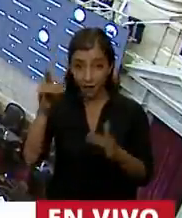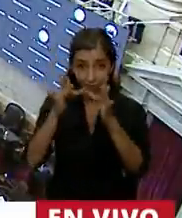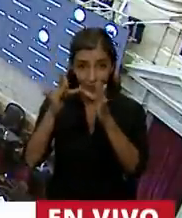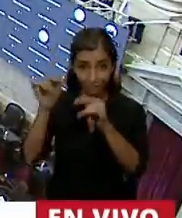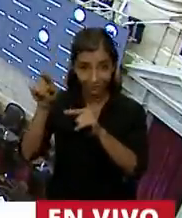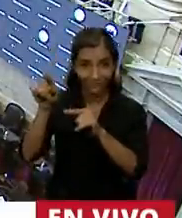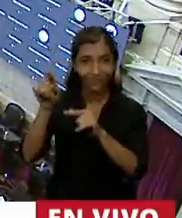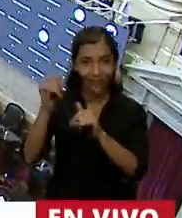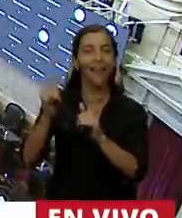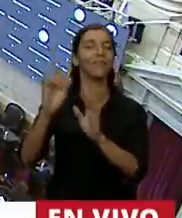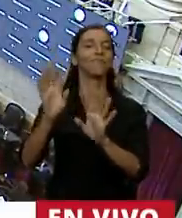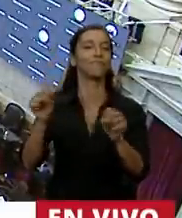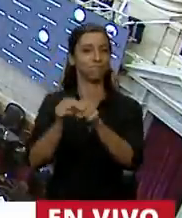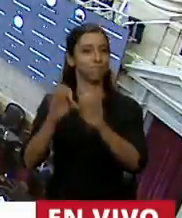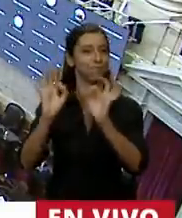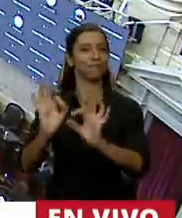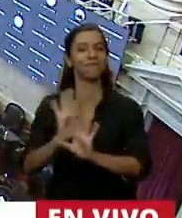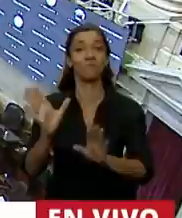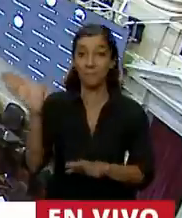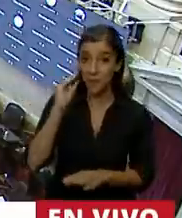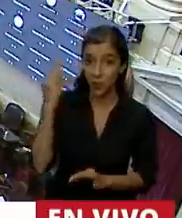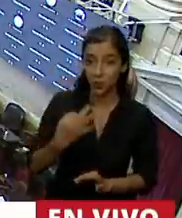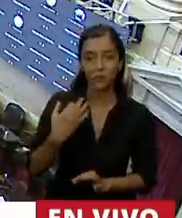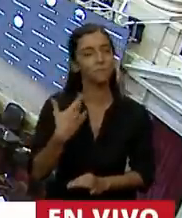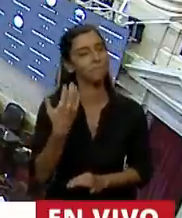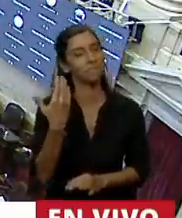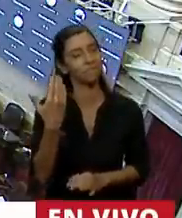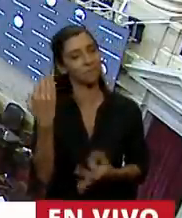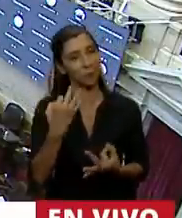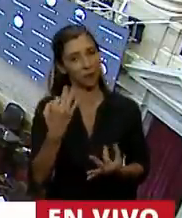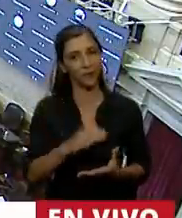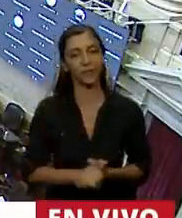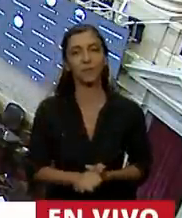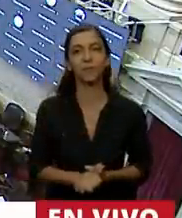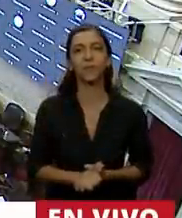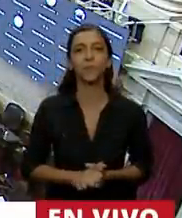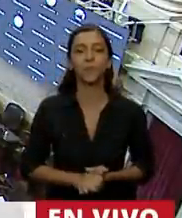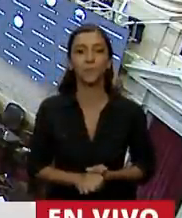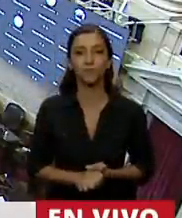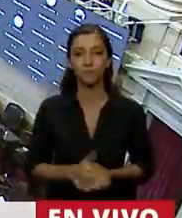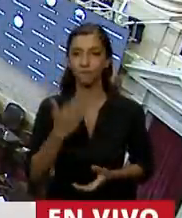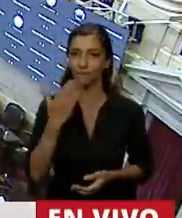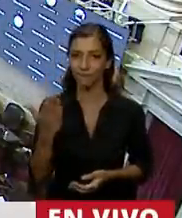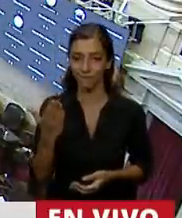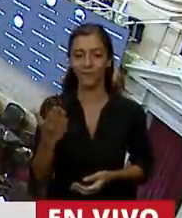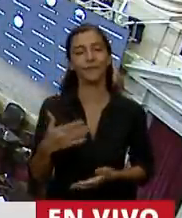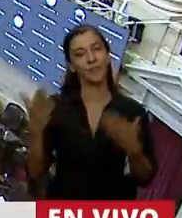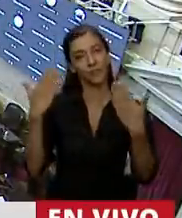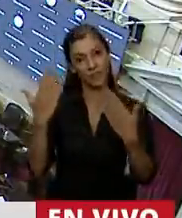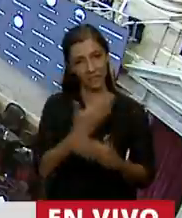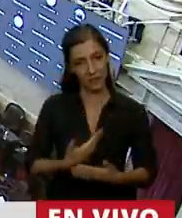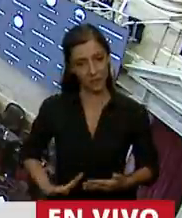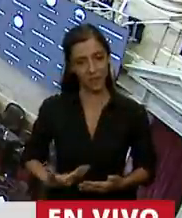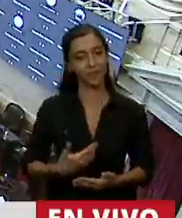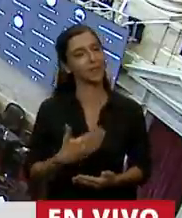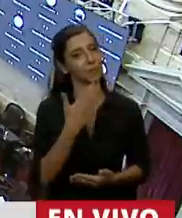Así es, presidente. ¿Me escucha? La escuchamos perfectamente. Adelante, diputada. Gracias y felicitaciones,